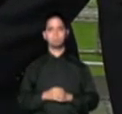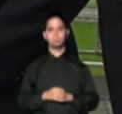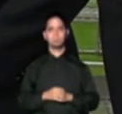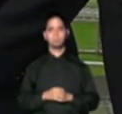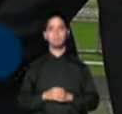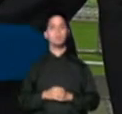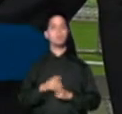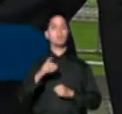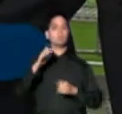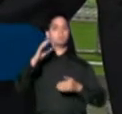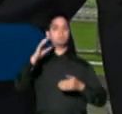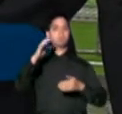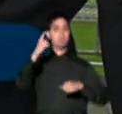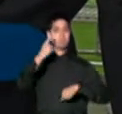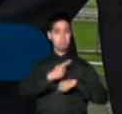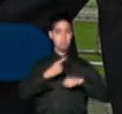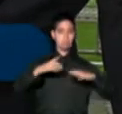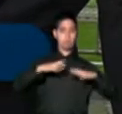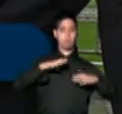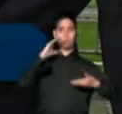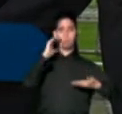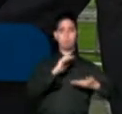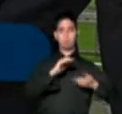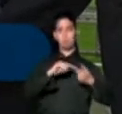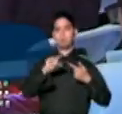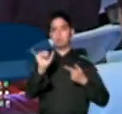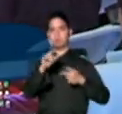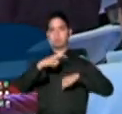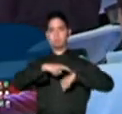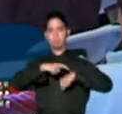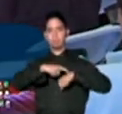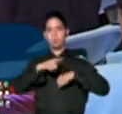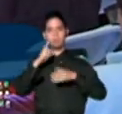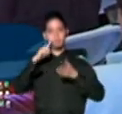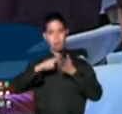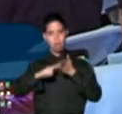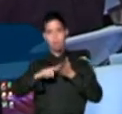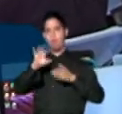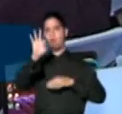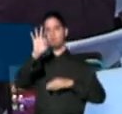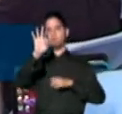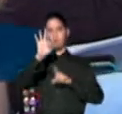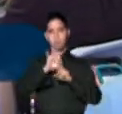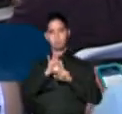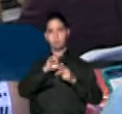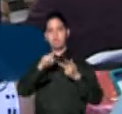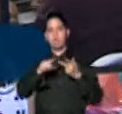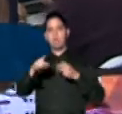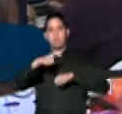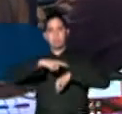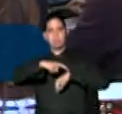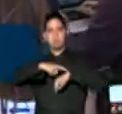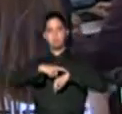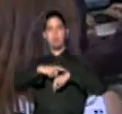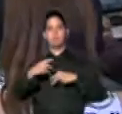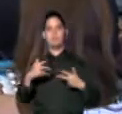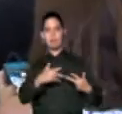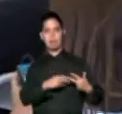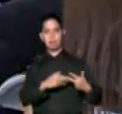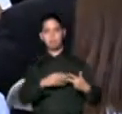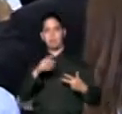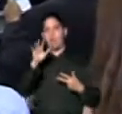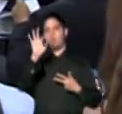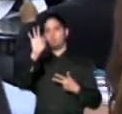vacaciones a acumular y extiende de 3 a 9 meses el periodo probatorio. Asimismo, extiende el periodo de lactancia a 30 minutos para las empleadas a tiempo